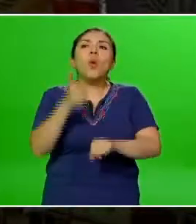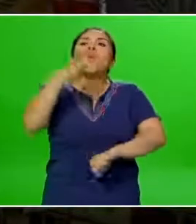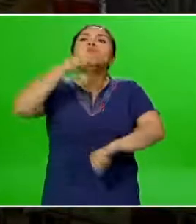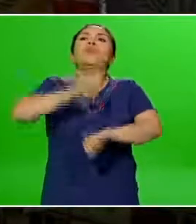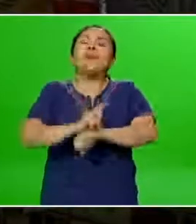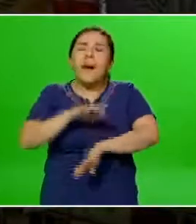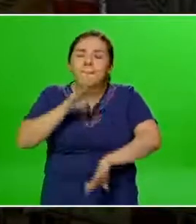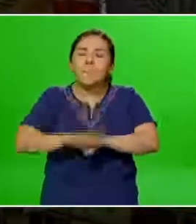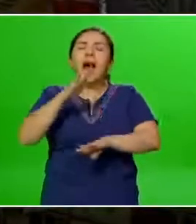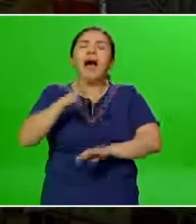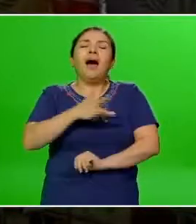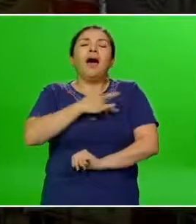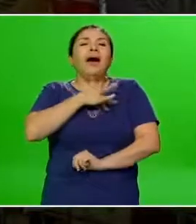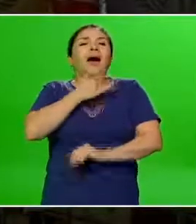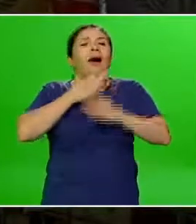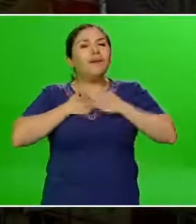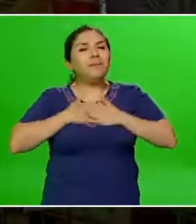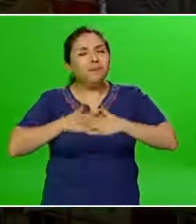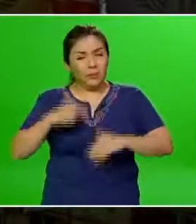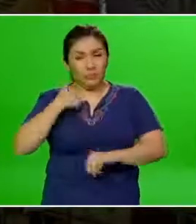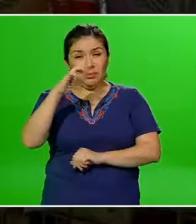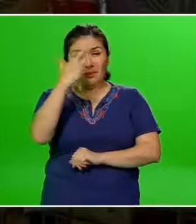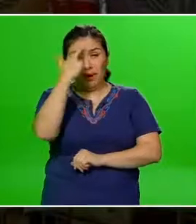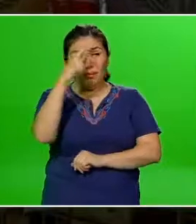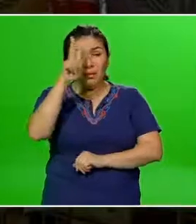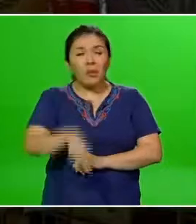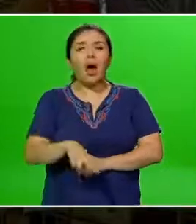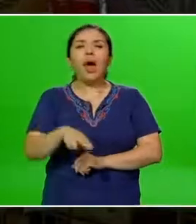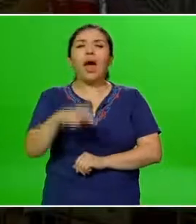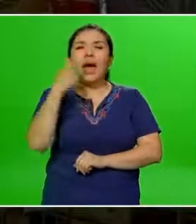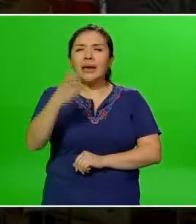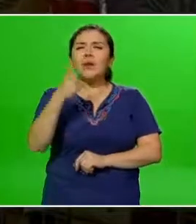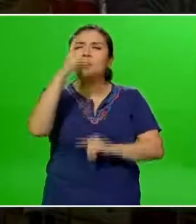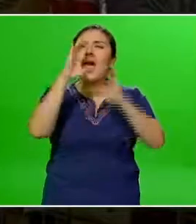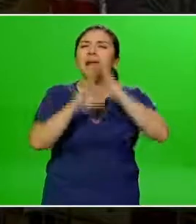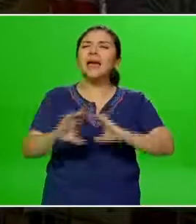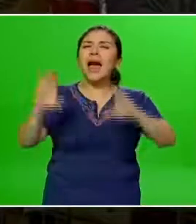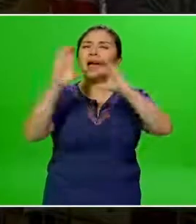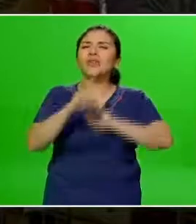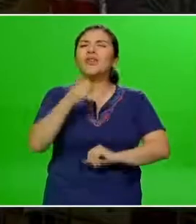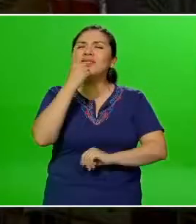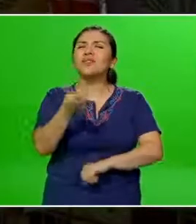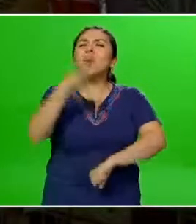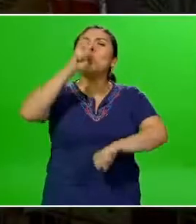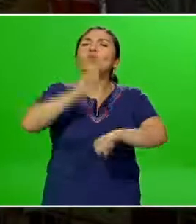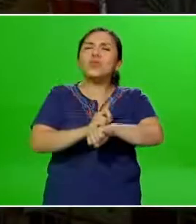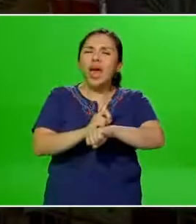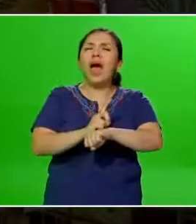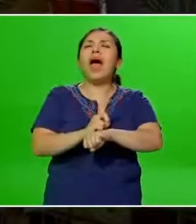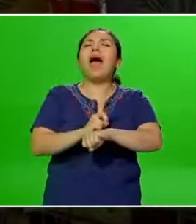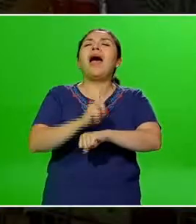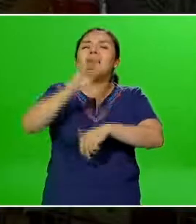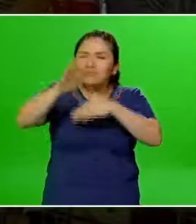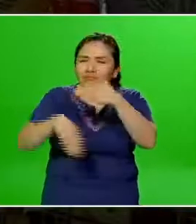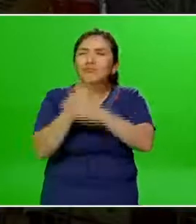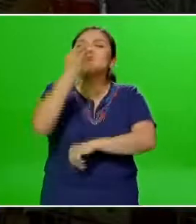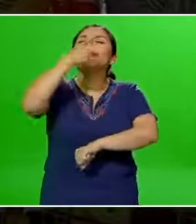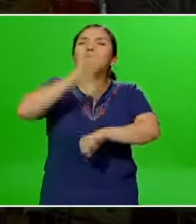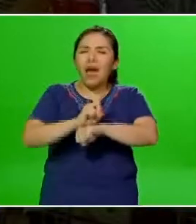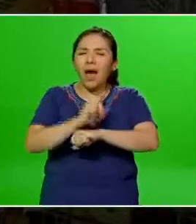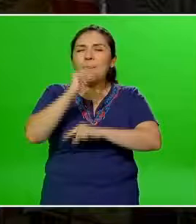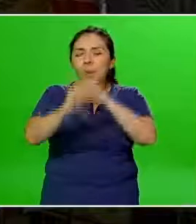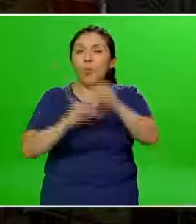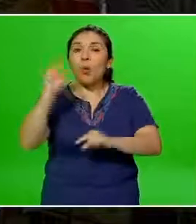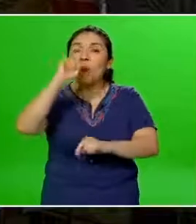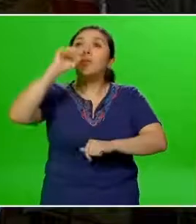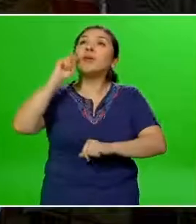día más. Me acuerdo mucho de esa canción que hice, Un día a la vez, porque cada día que yo